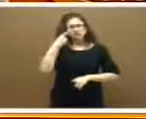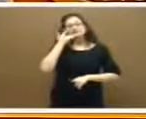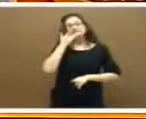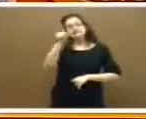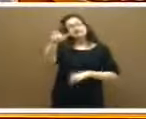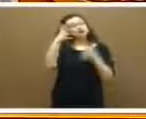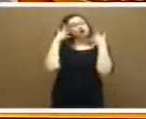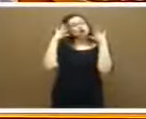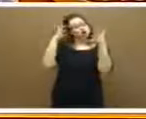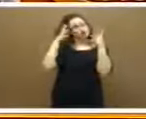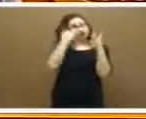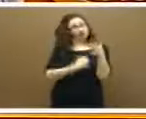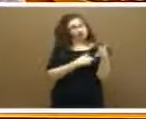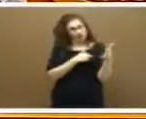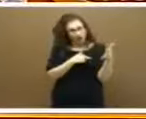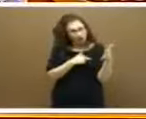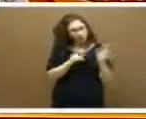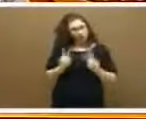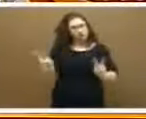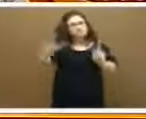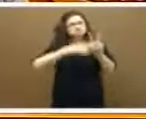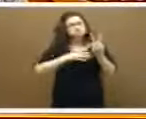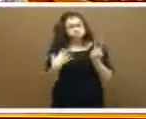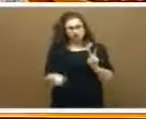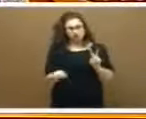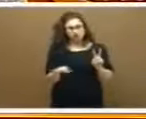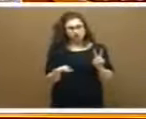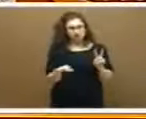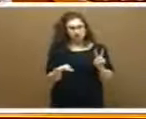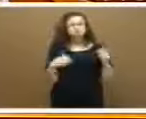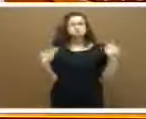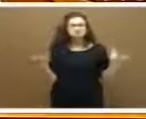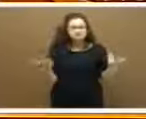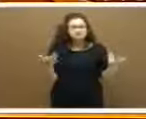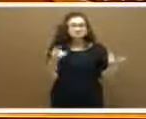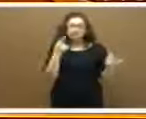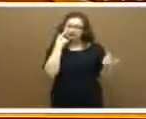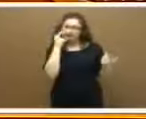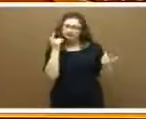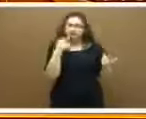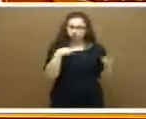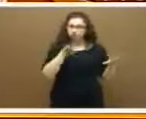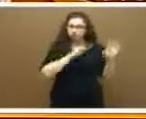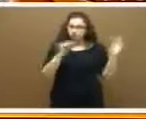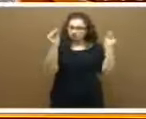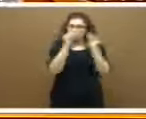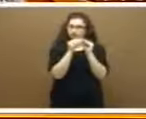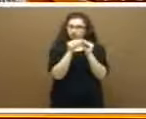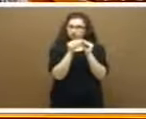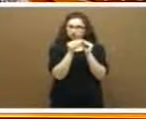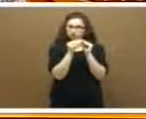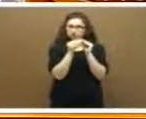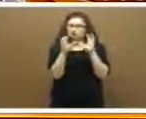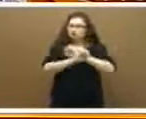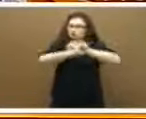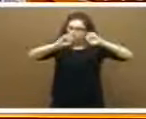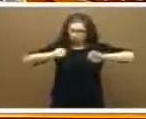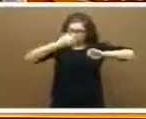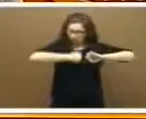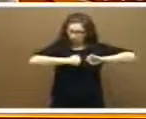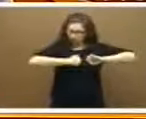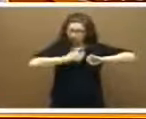consejos de salud y en eso estamos de acuerdo. Y ahí coincidimos con el Grupo Parlamentario Socialista. Constituidos están y con cada